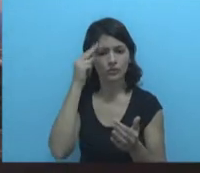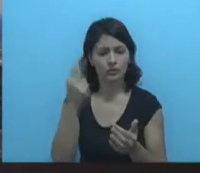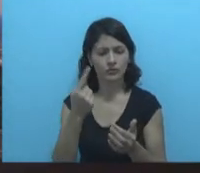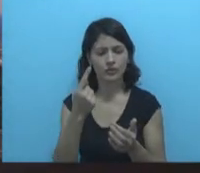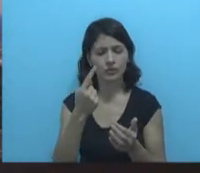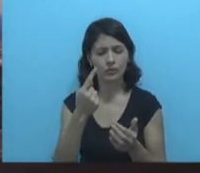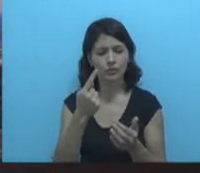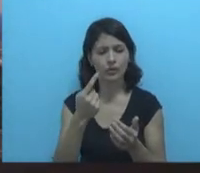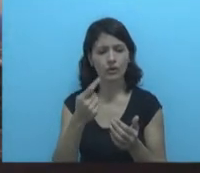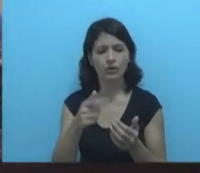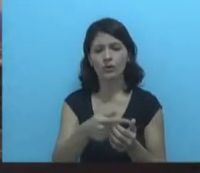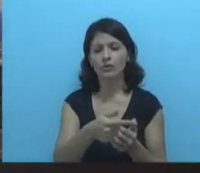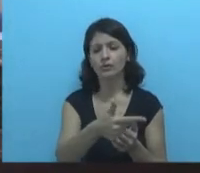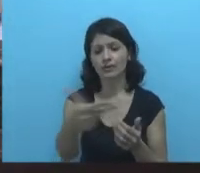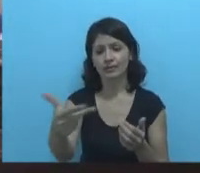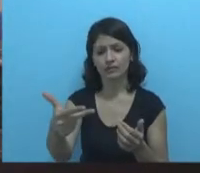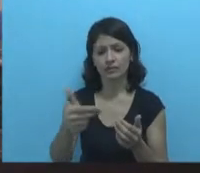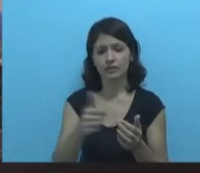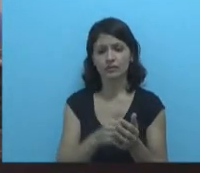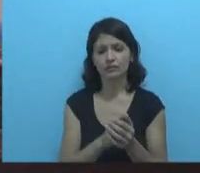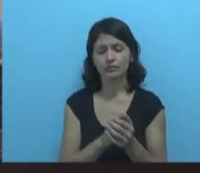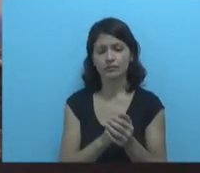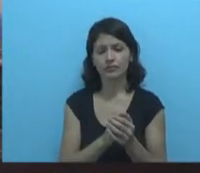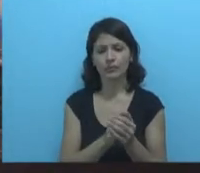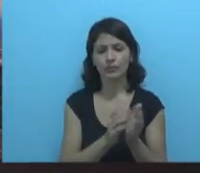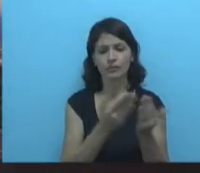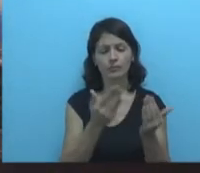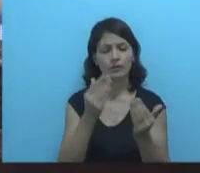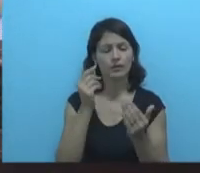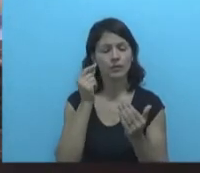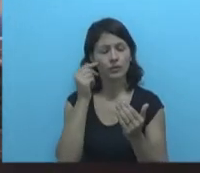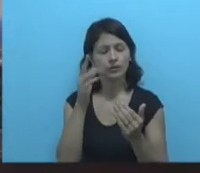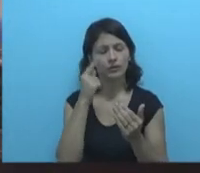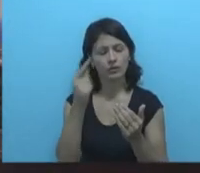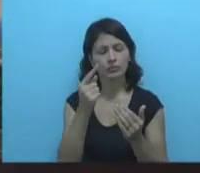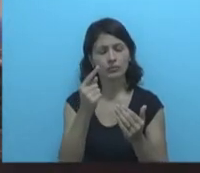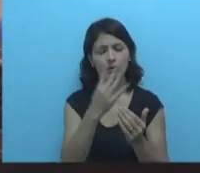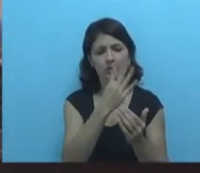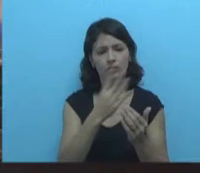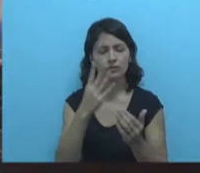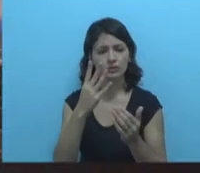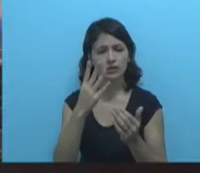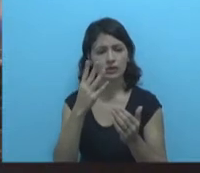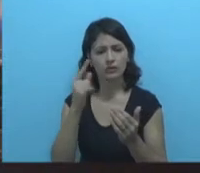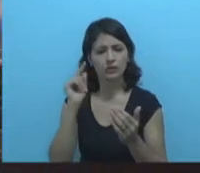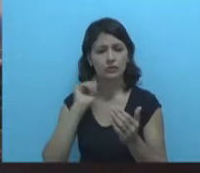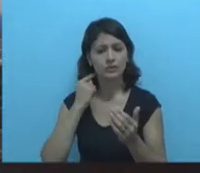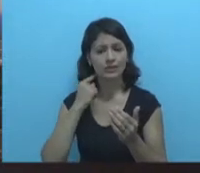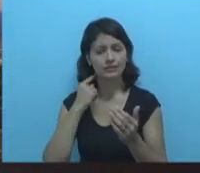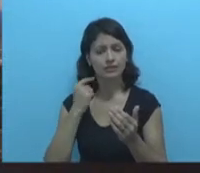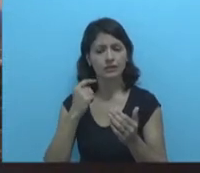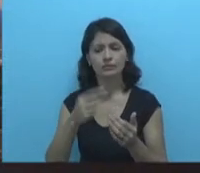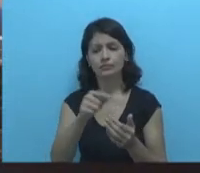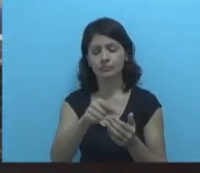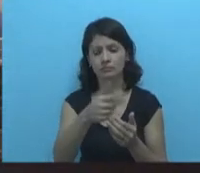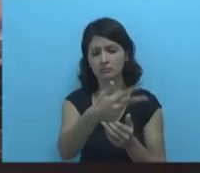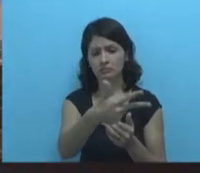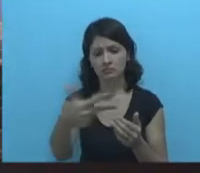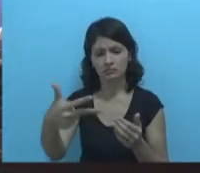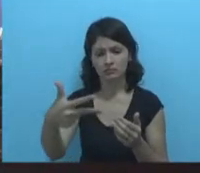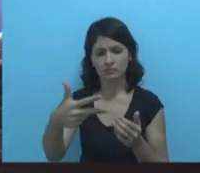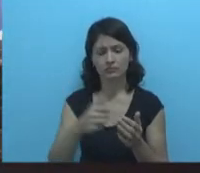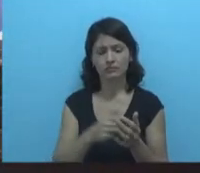41.491, diputado Real, preferencia para tres sesiones. Expediente 42.813, diputado Rubeo, preferencia para tres